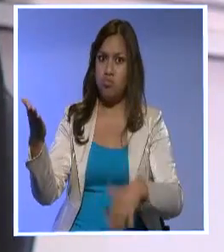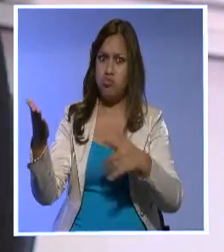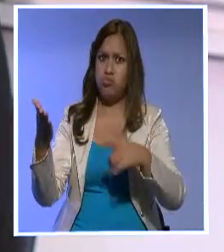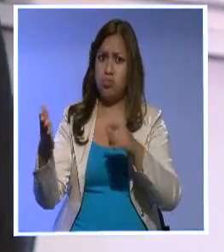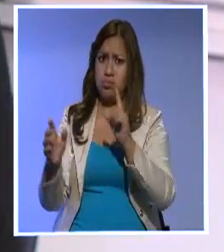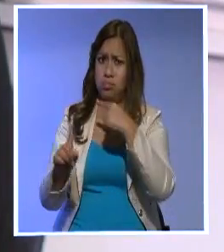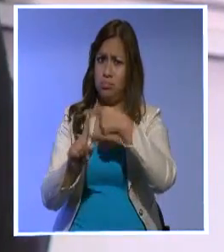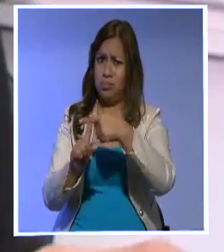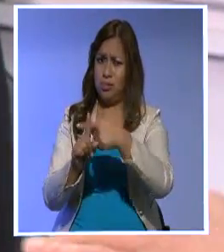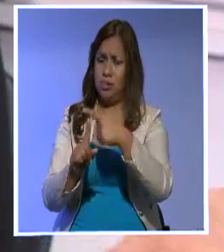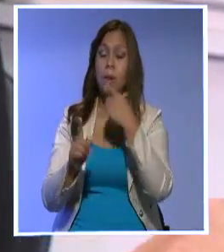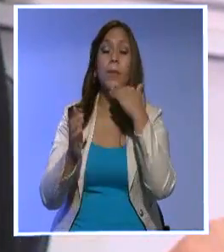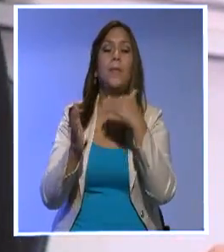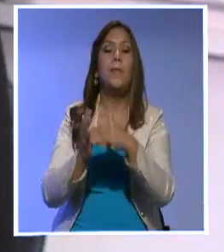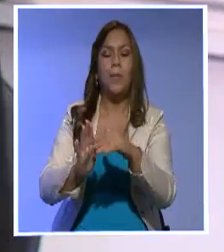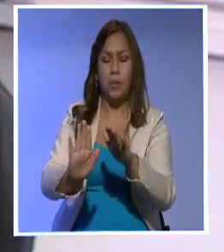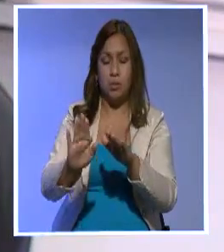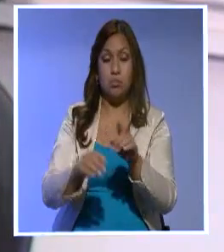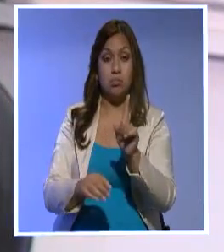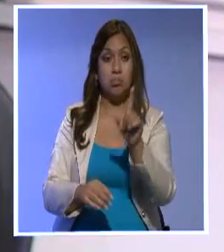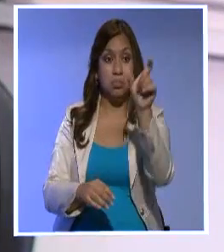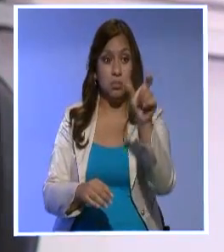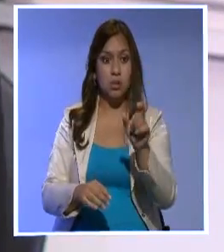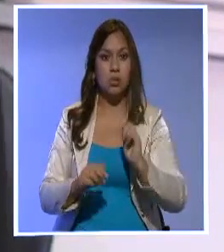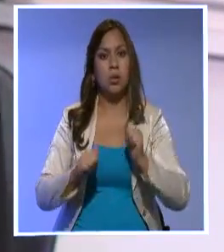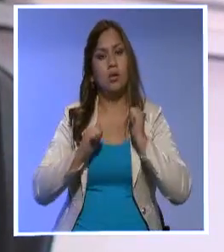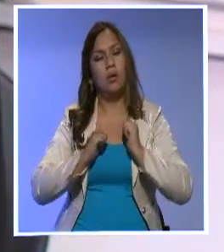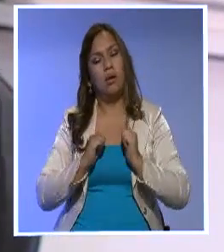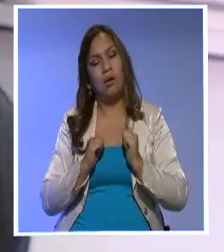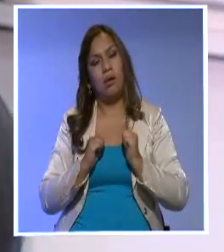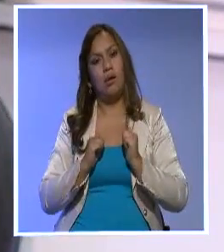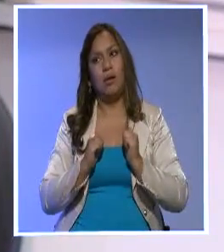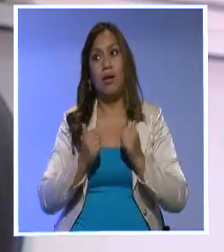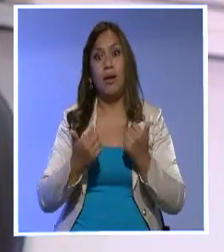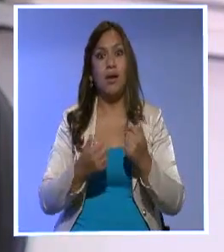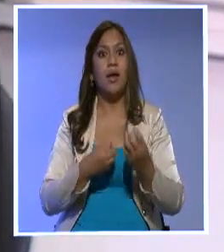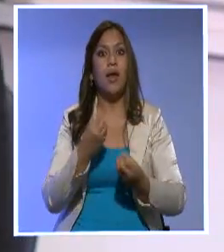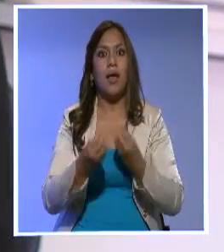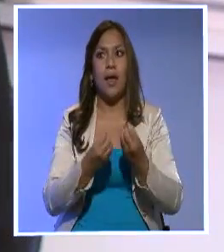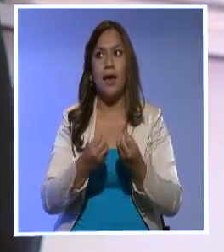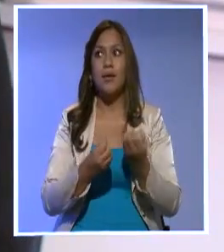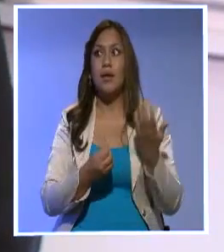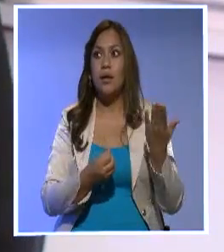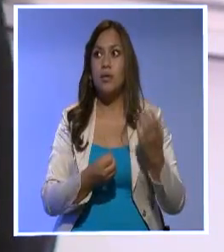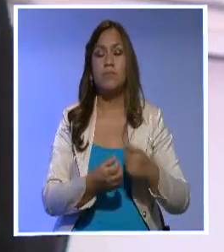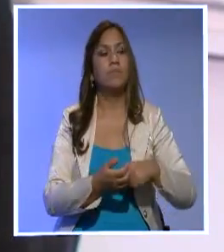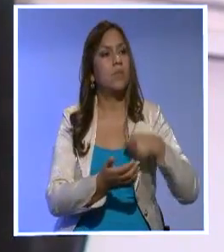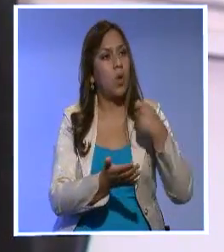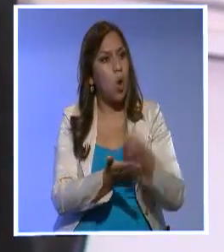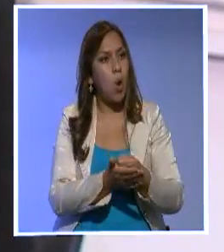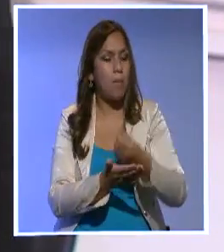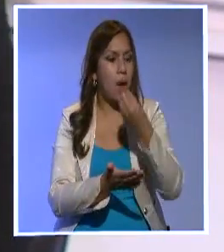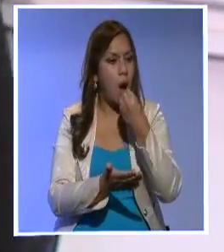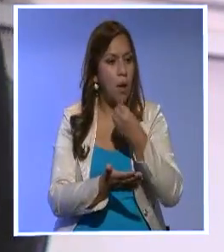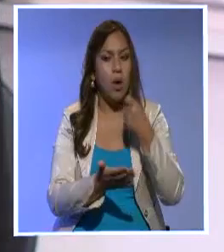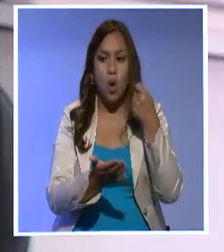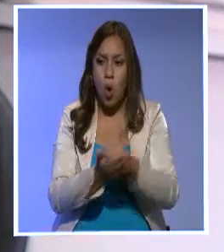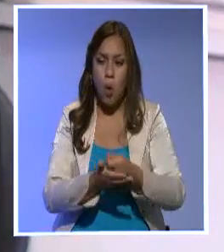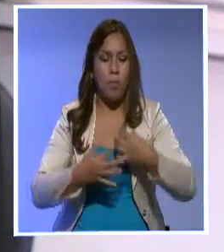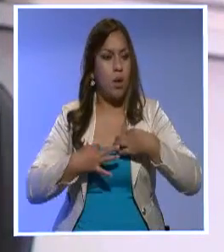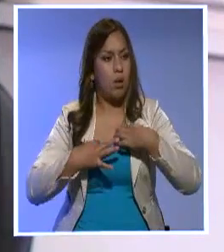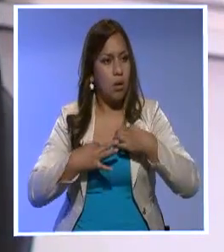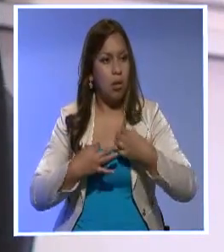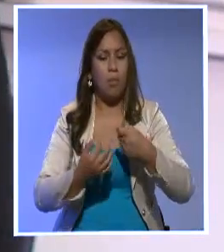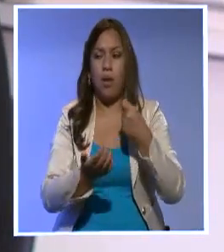porque cuando uno descansa o recorre el país también las adquisiciones de bienes de adquisición de alimentos de adquisición de vestuario es